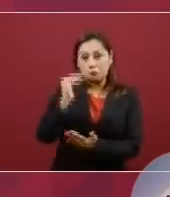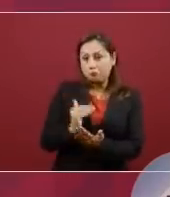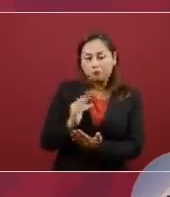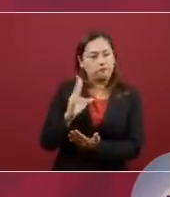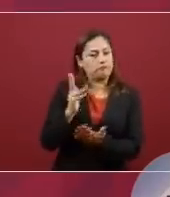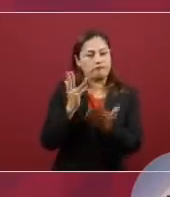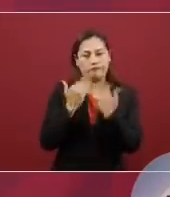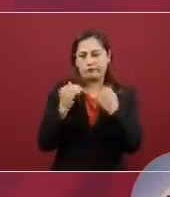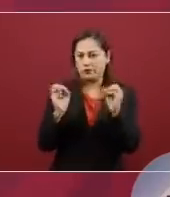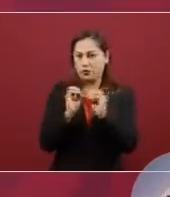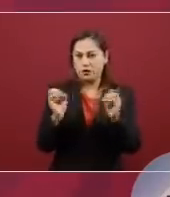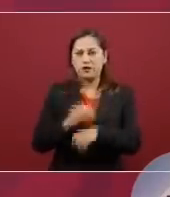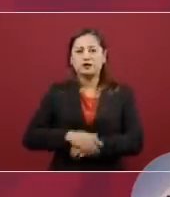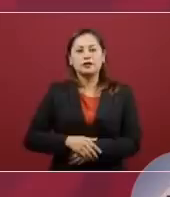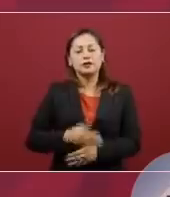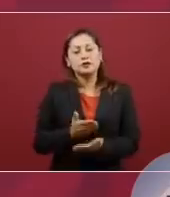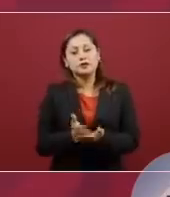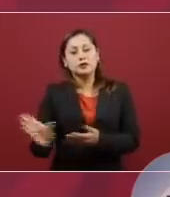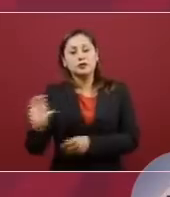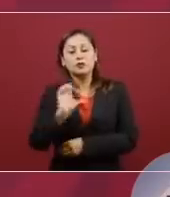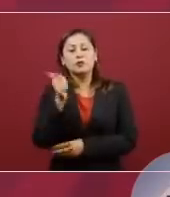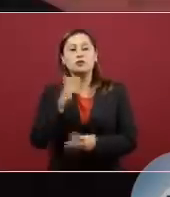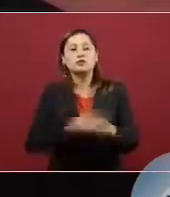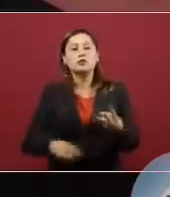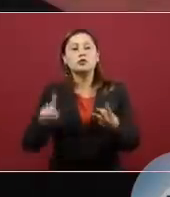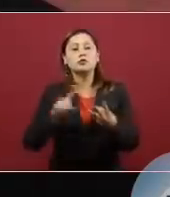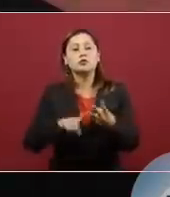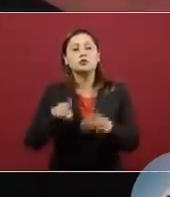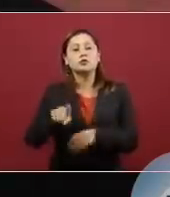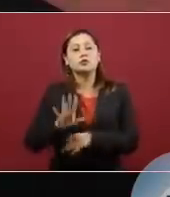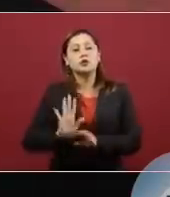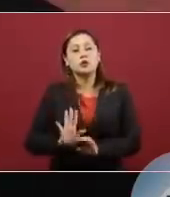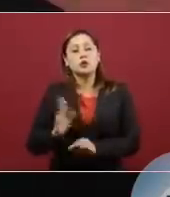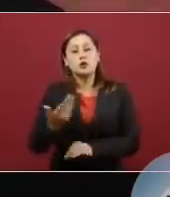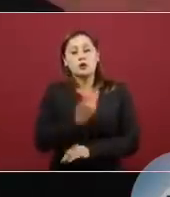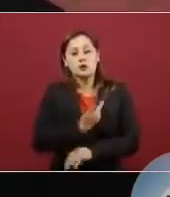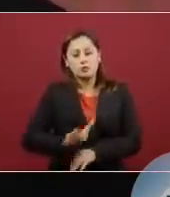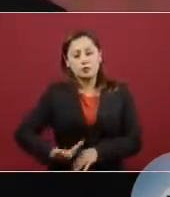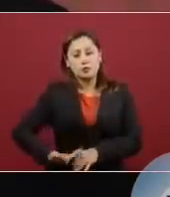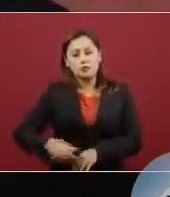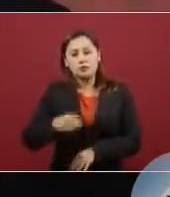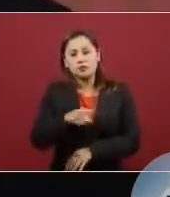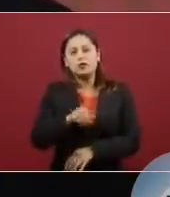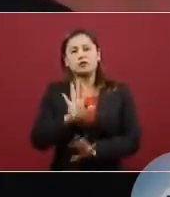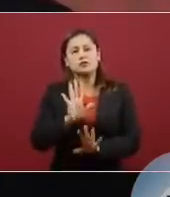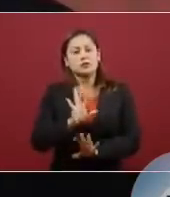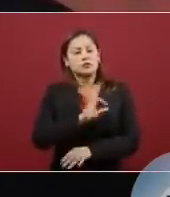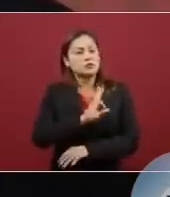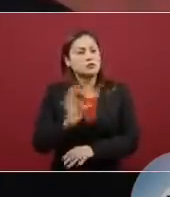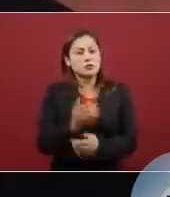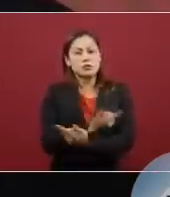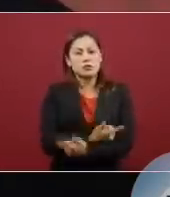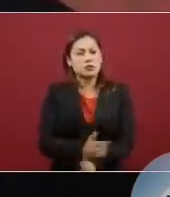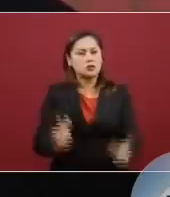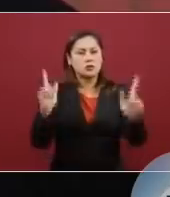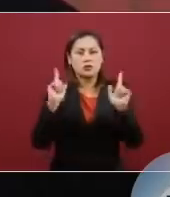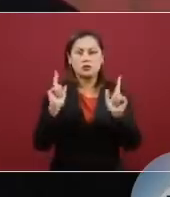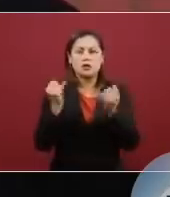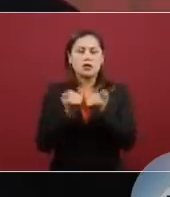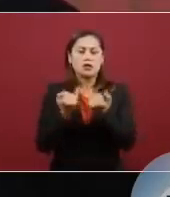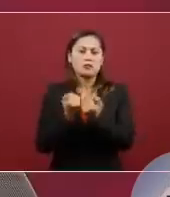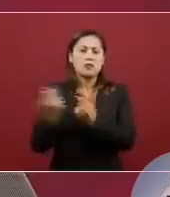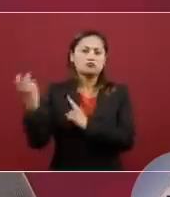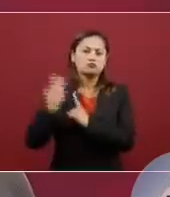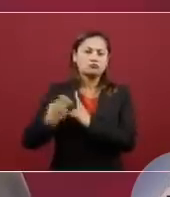Y en el caso de las declaraciones del presidente sobre la prensa, yo creo que el presidente de la República tiene toda la libertad, así como escuchar la